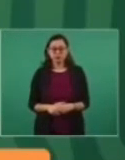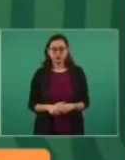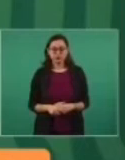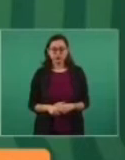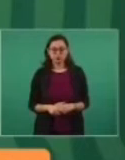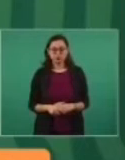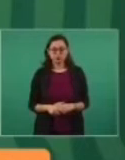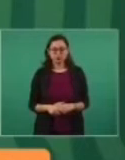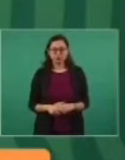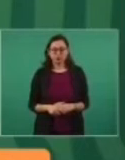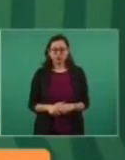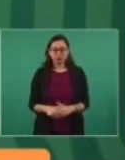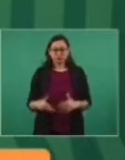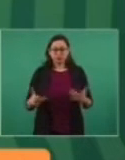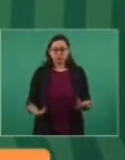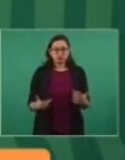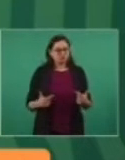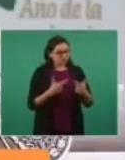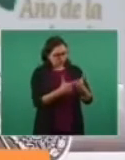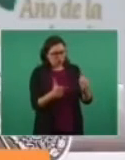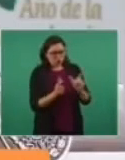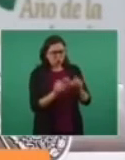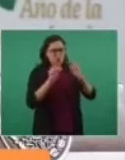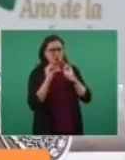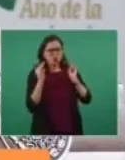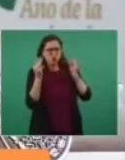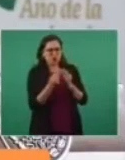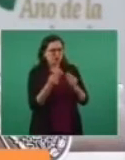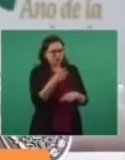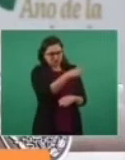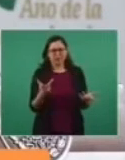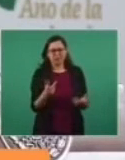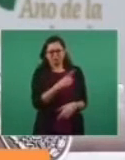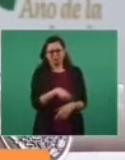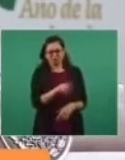pertenecen a la delincuencia organizada, en general bien,